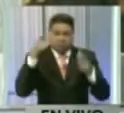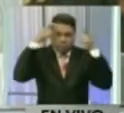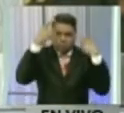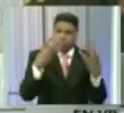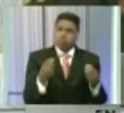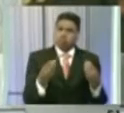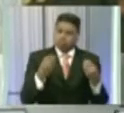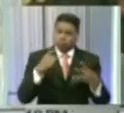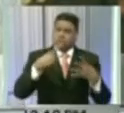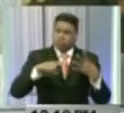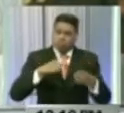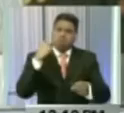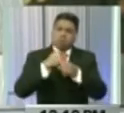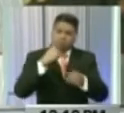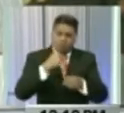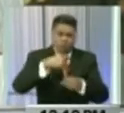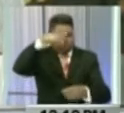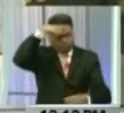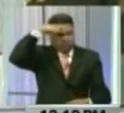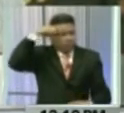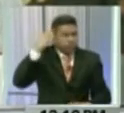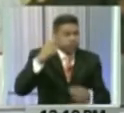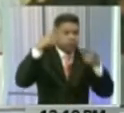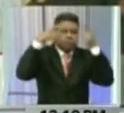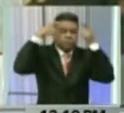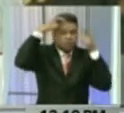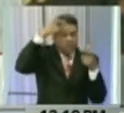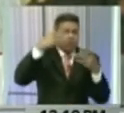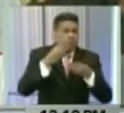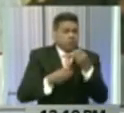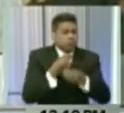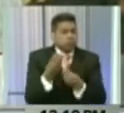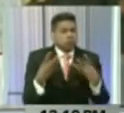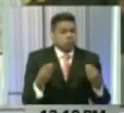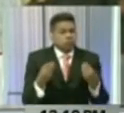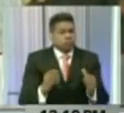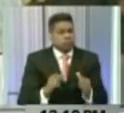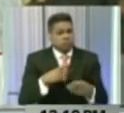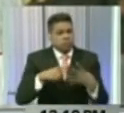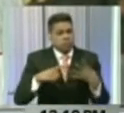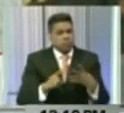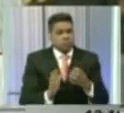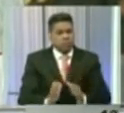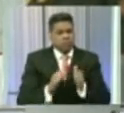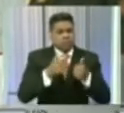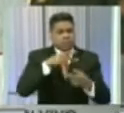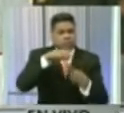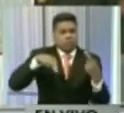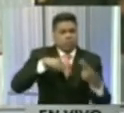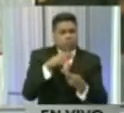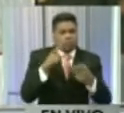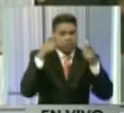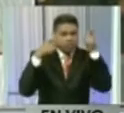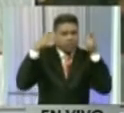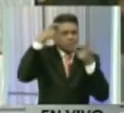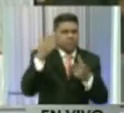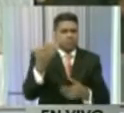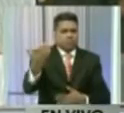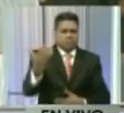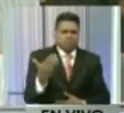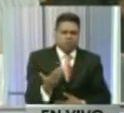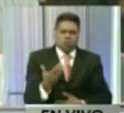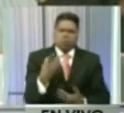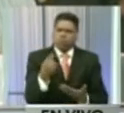la deuda social enorme que teníamos, el pueblo no lo acompaña a hacer la revolución, a iniciar la revolución. Chávez llegó por la enorme deuda